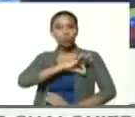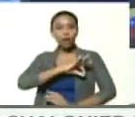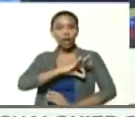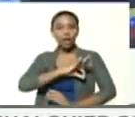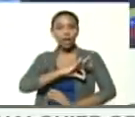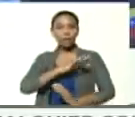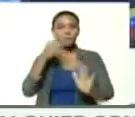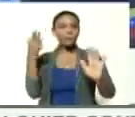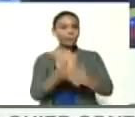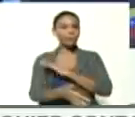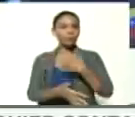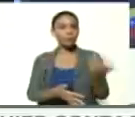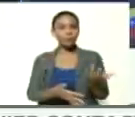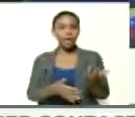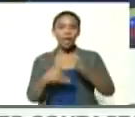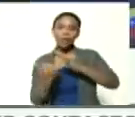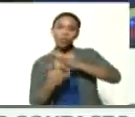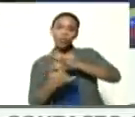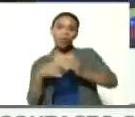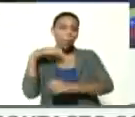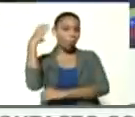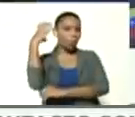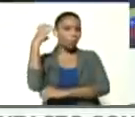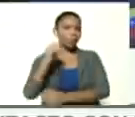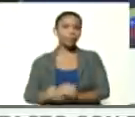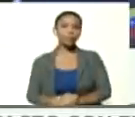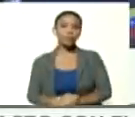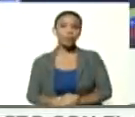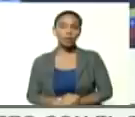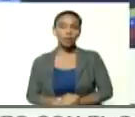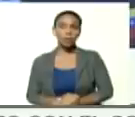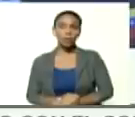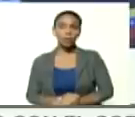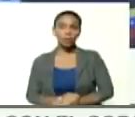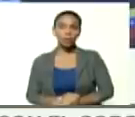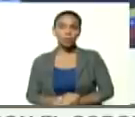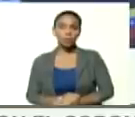y sobre todo las instituciones colombianas.